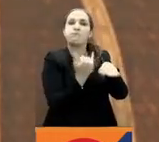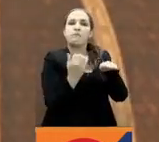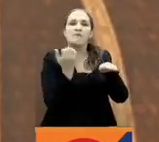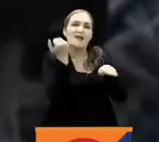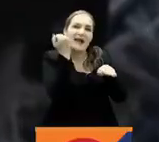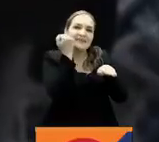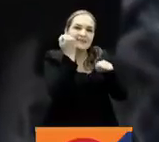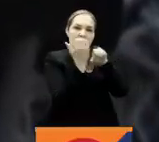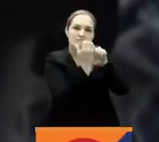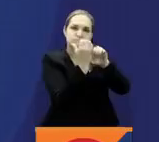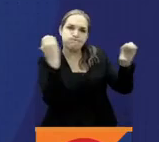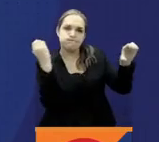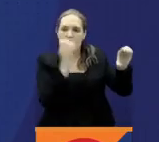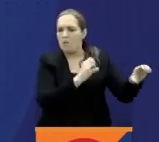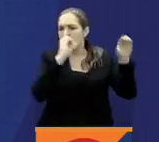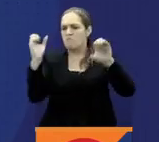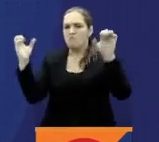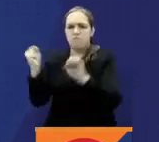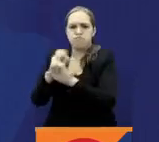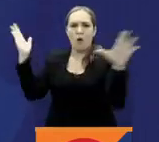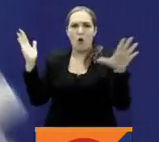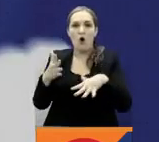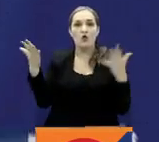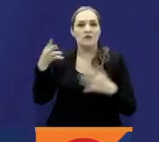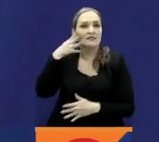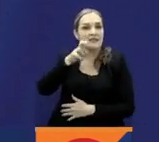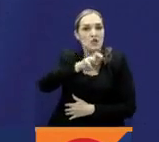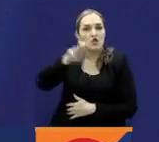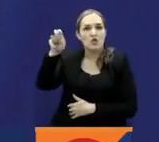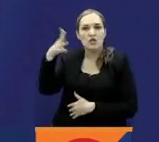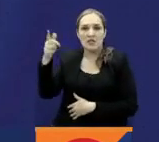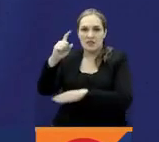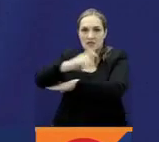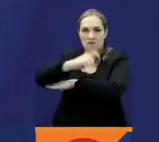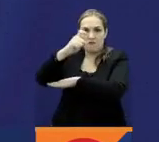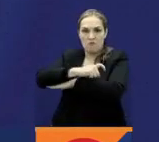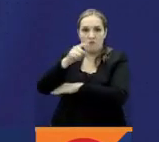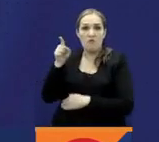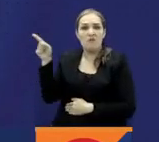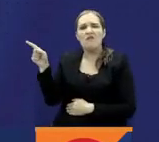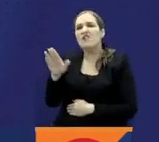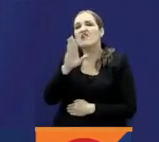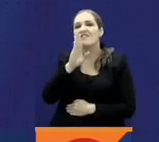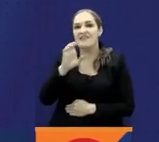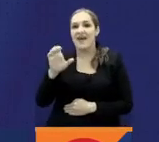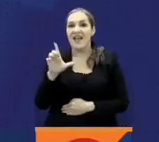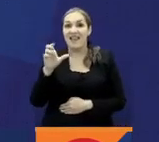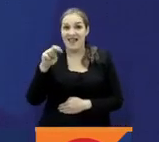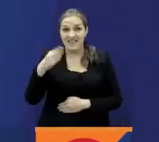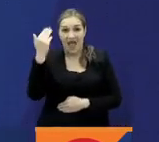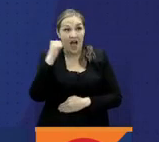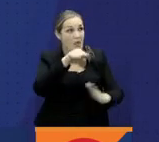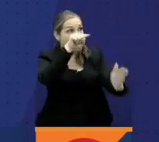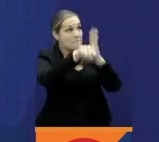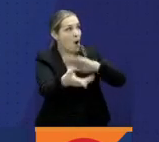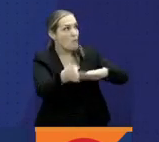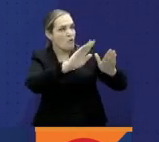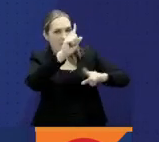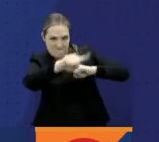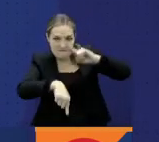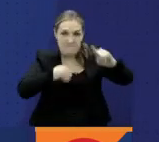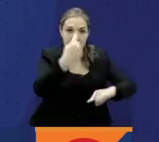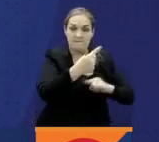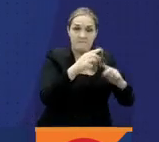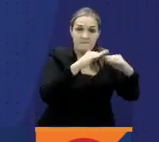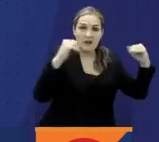norte de Santander. Según las autoridades, sería una retaliación del ELN por últimos operativos en la zona. Los dos cilindros